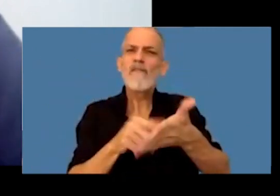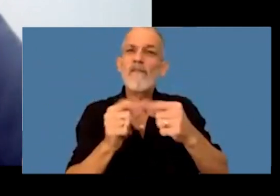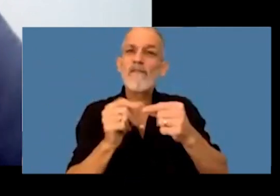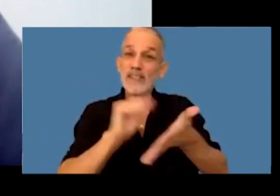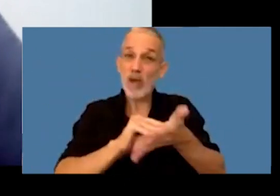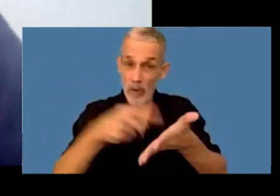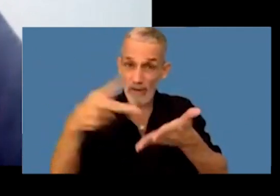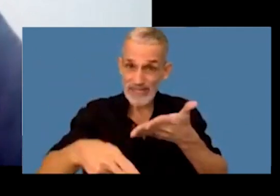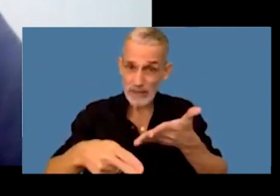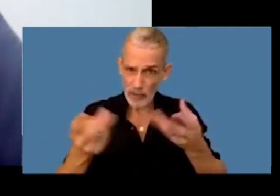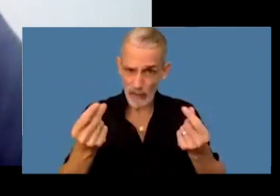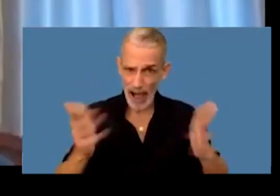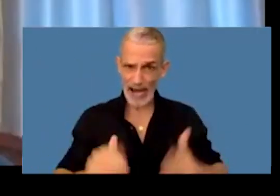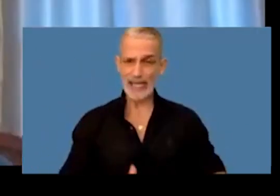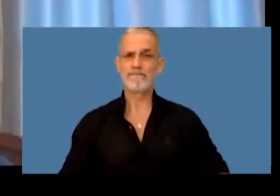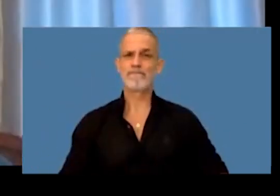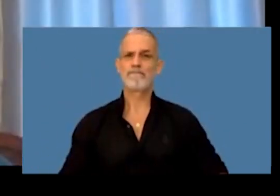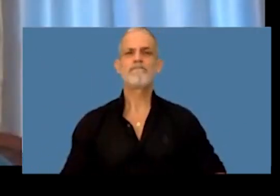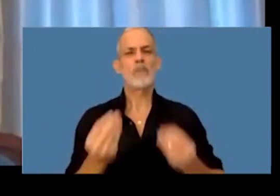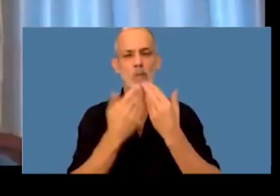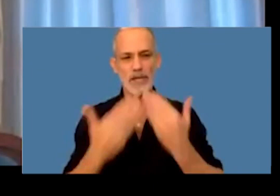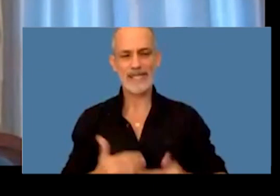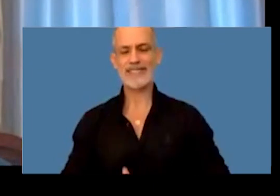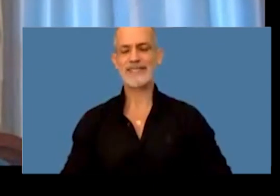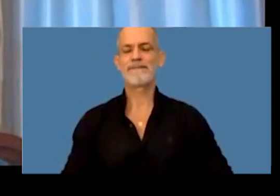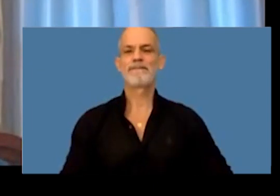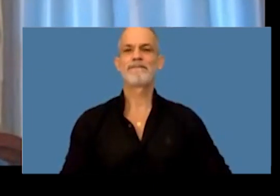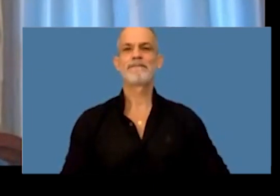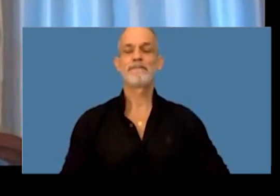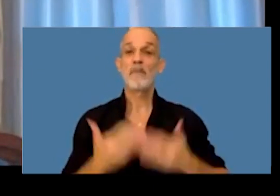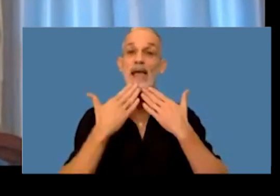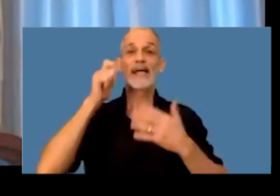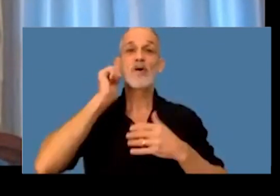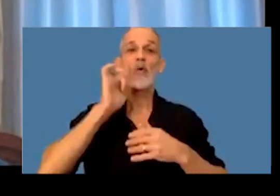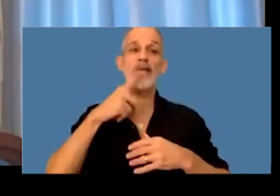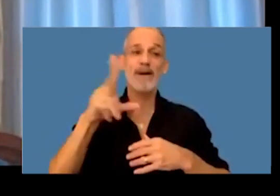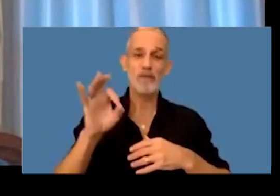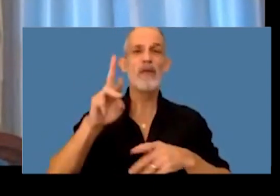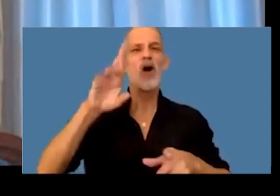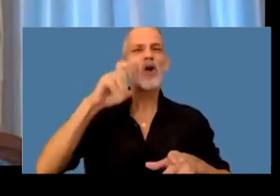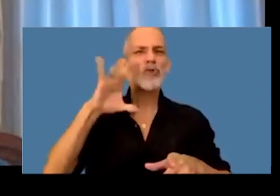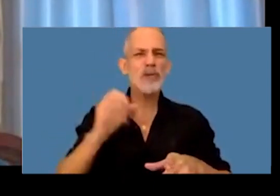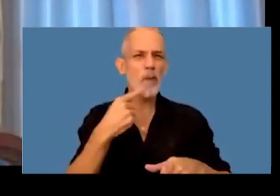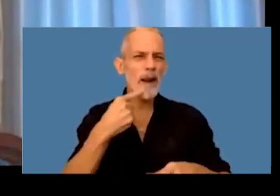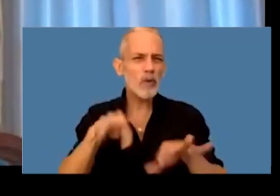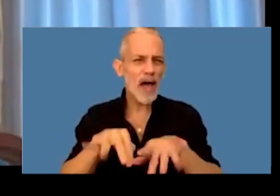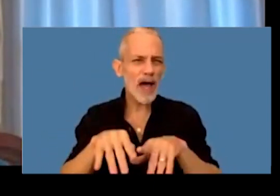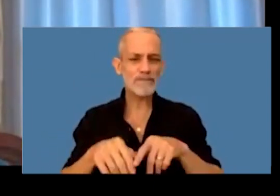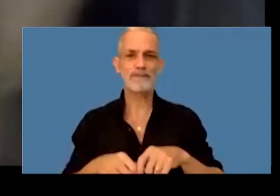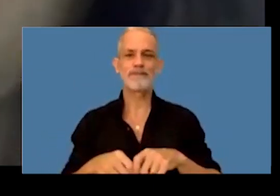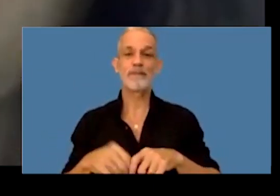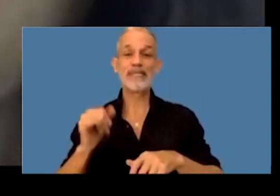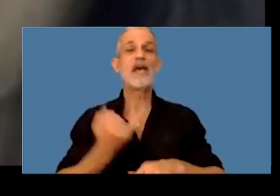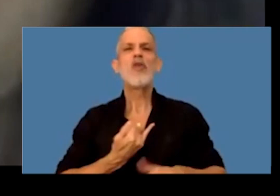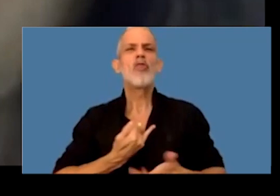vencimiento. Muchas gracias. Gracias, César. Gracias, Gustavo. Rocío. Sí. ¿Dónde se pueden ver